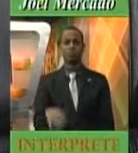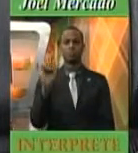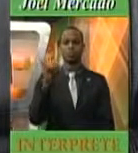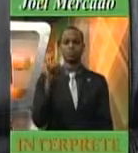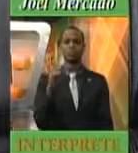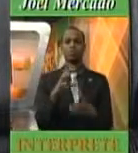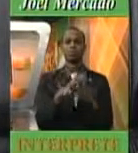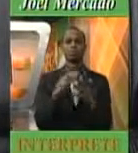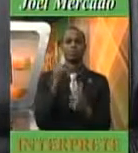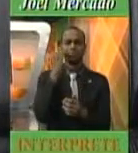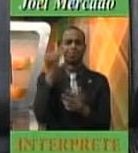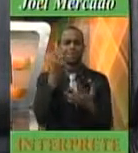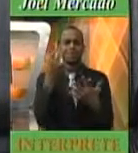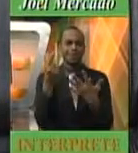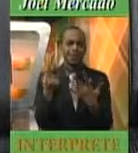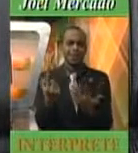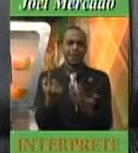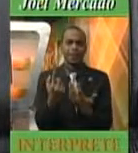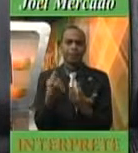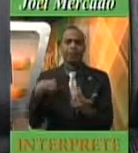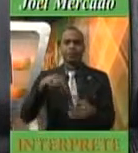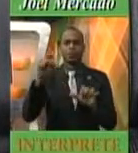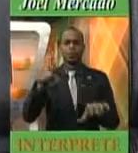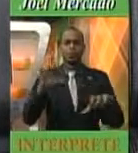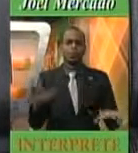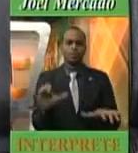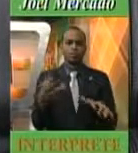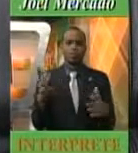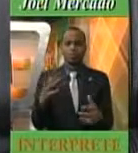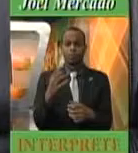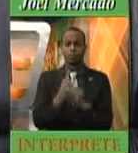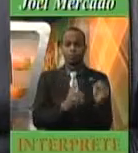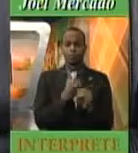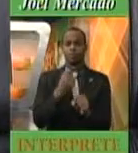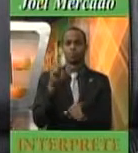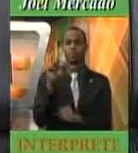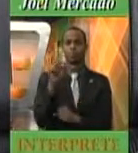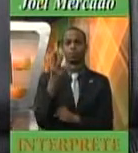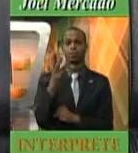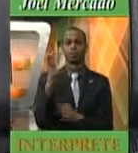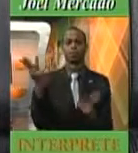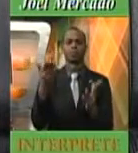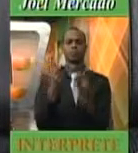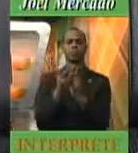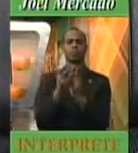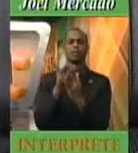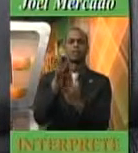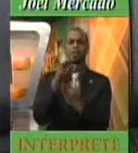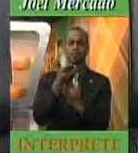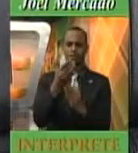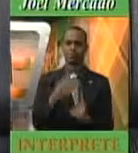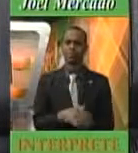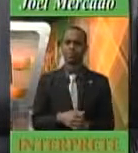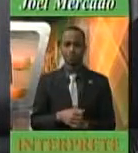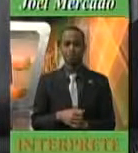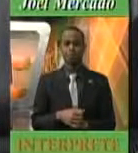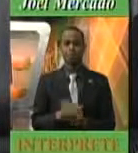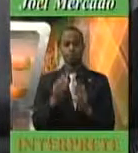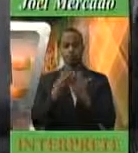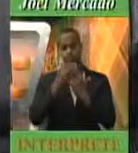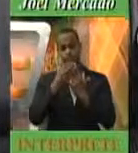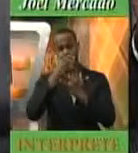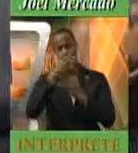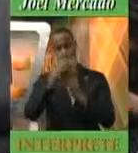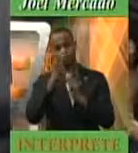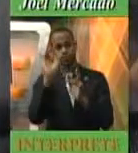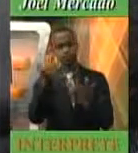faltar, nosotros tenemos que trabajar duro en el 16 en el tema de accesibilidad. Accesibilidad